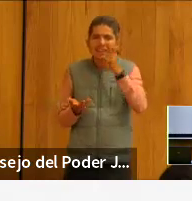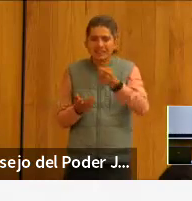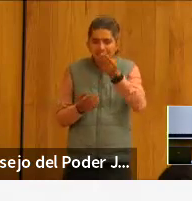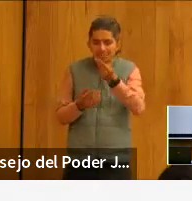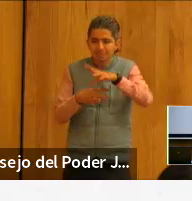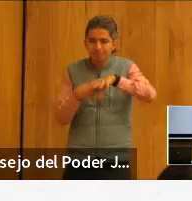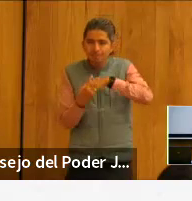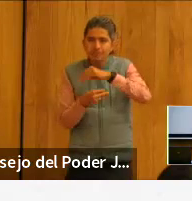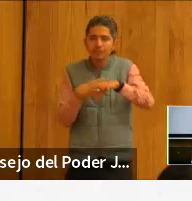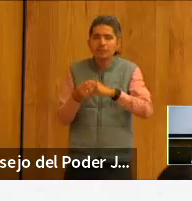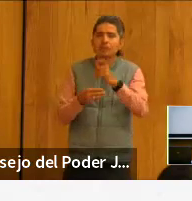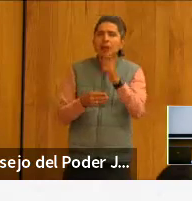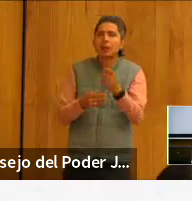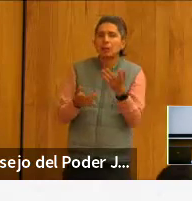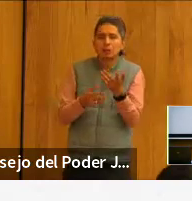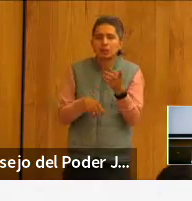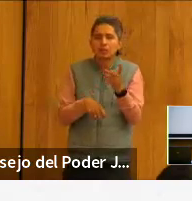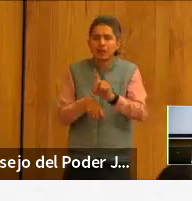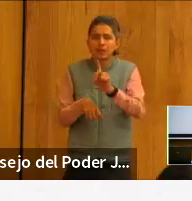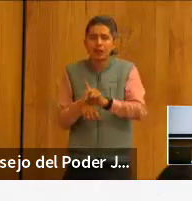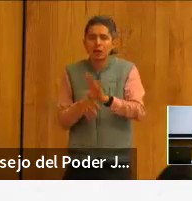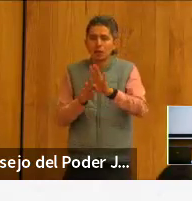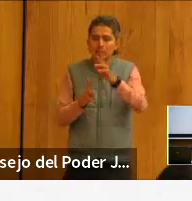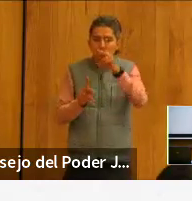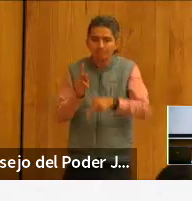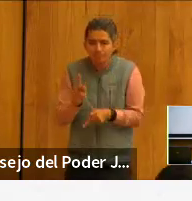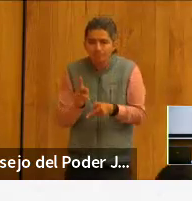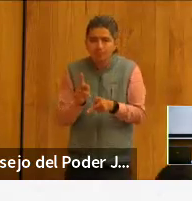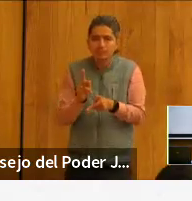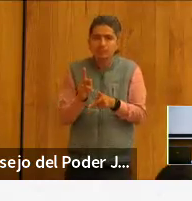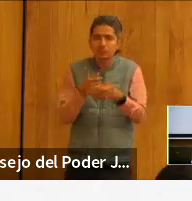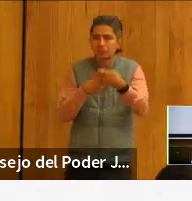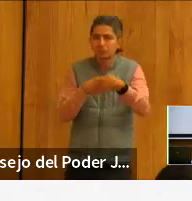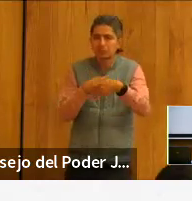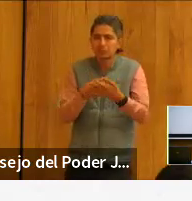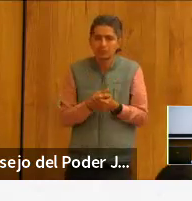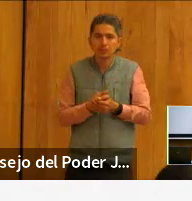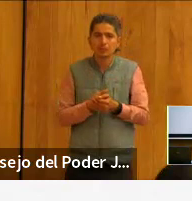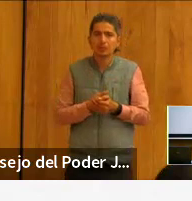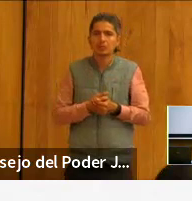para fincarle vía suspensión provisional